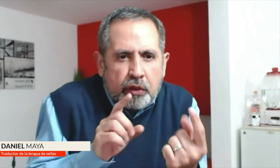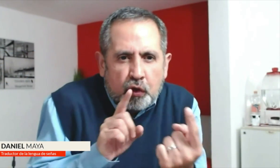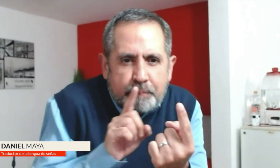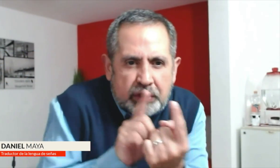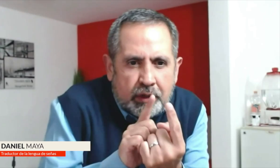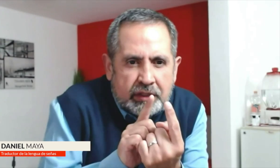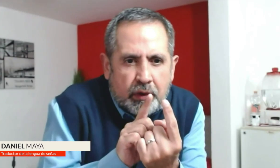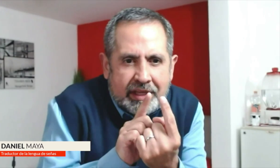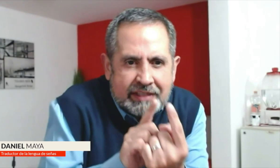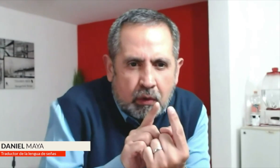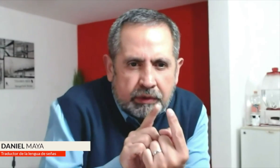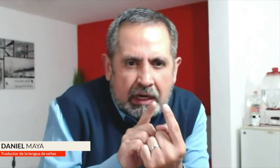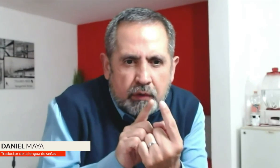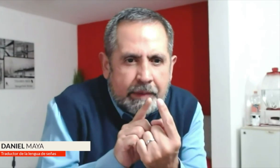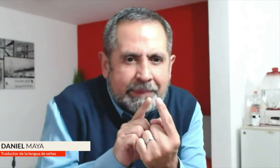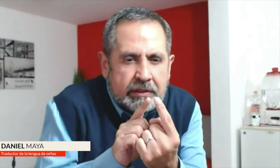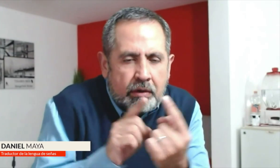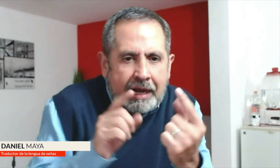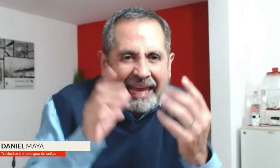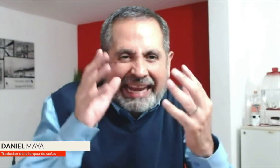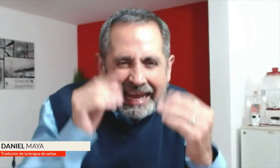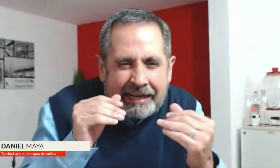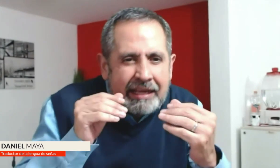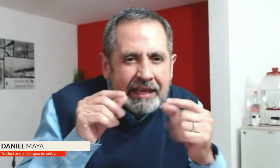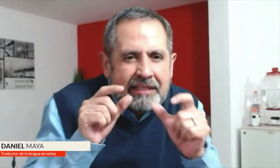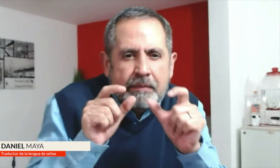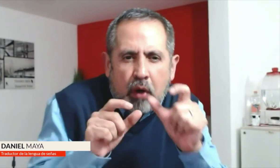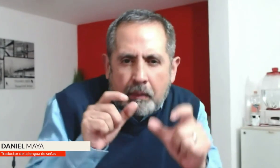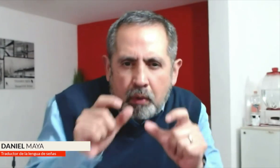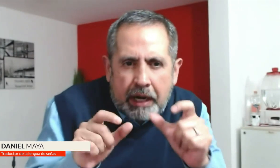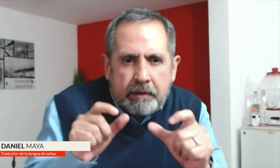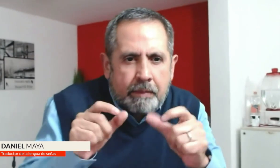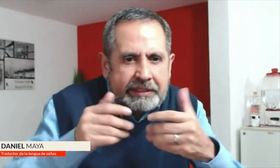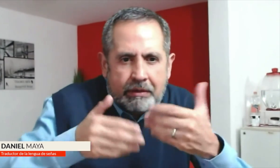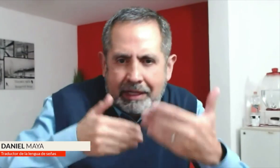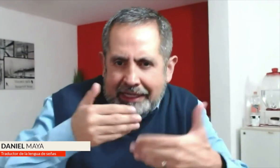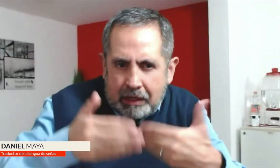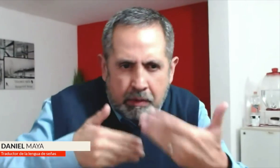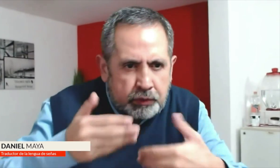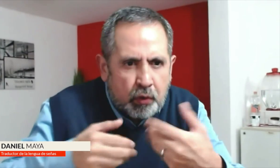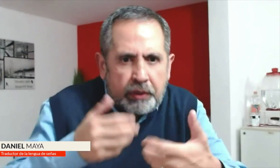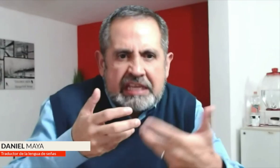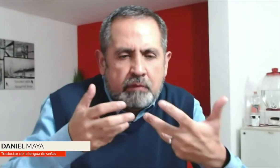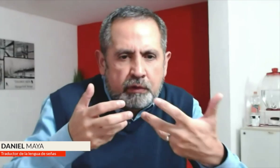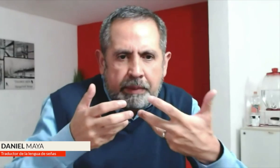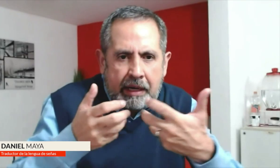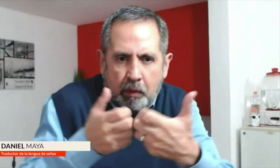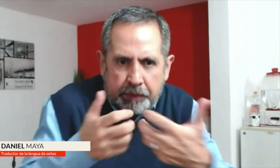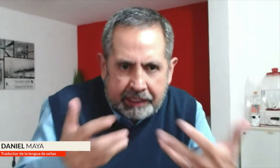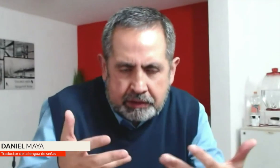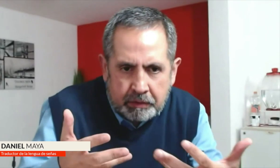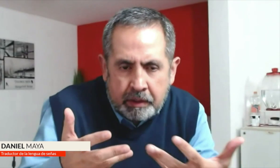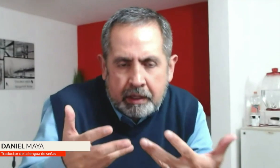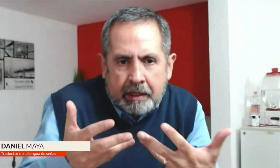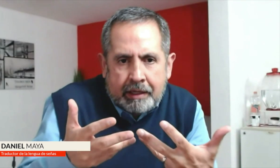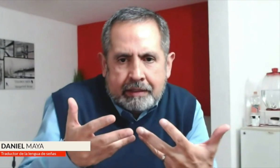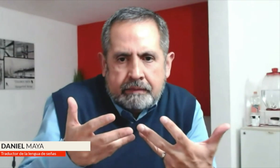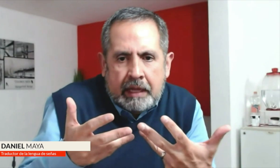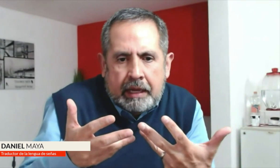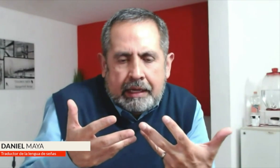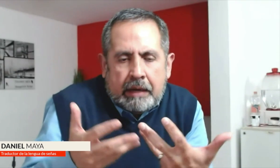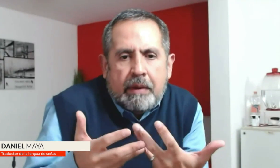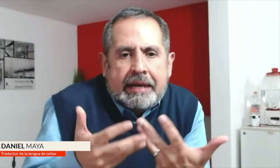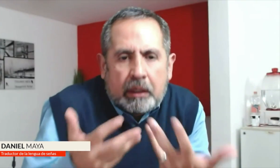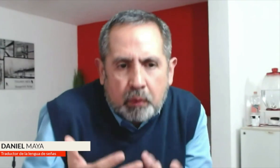cuando dos personas sordas se encontraron y empezaron a crear ese vocabulario, empezaron a crear nuevos neologismos para la comunicación.